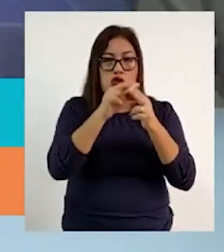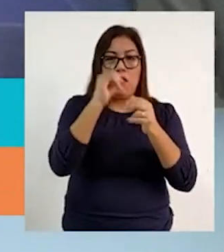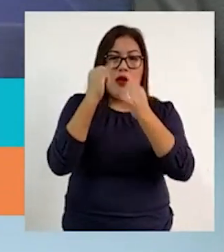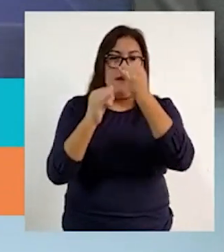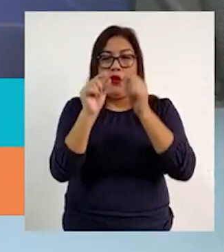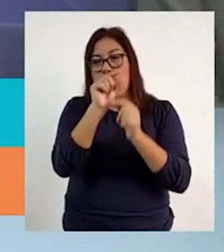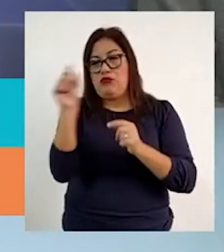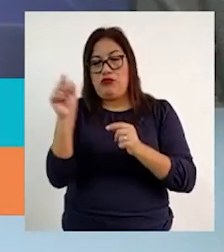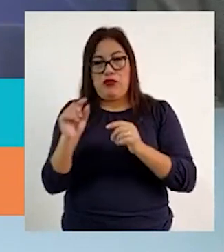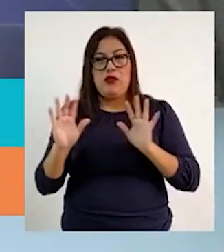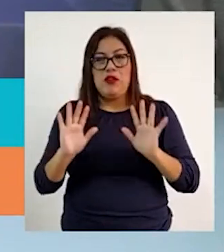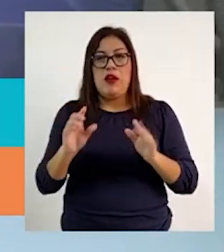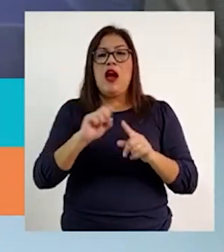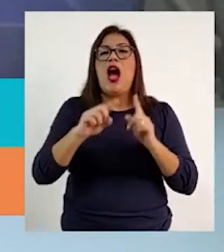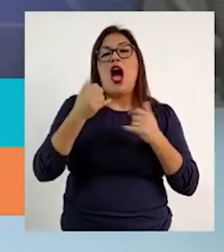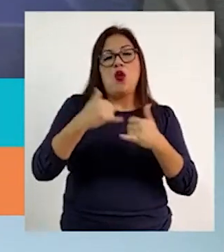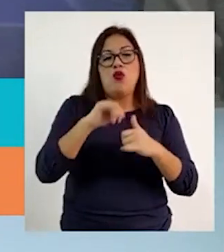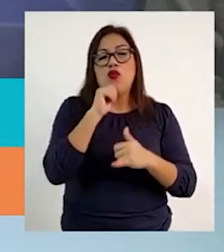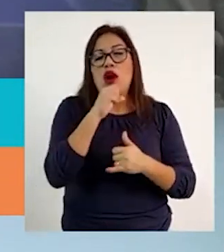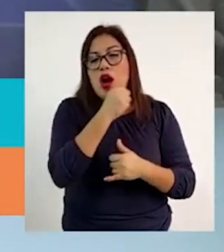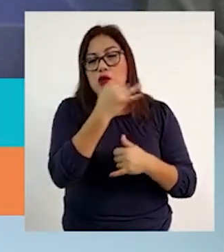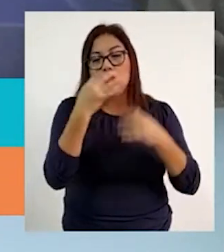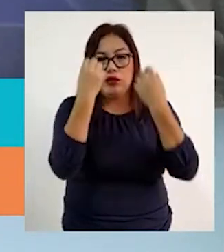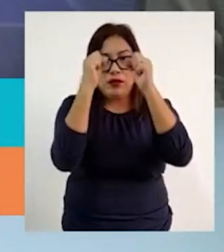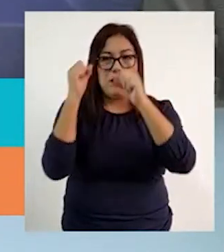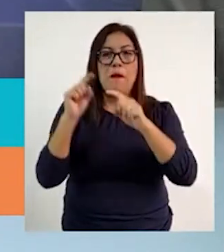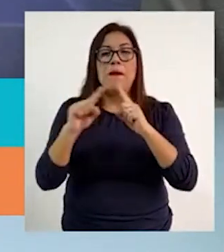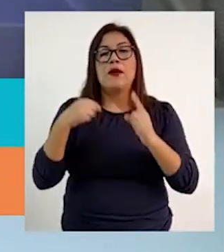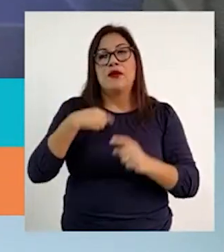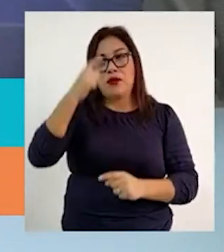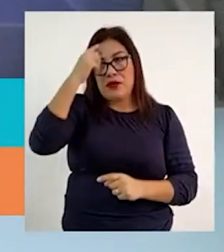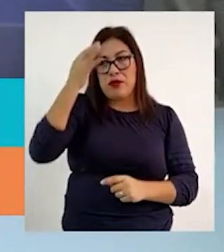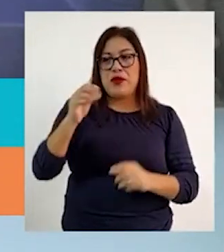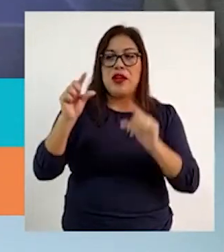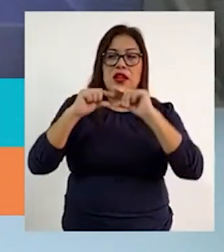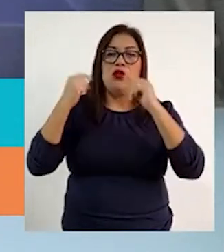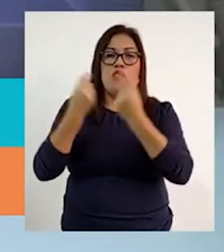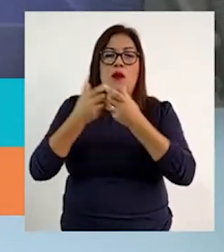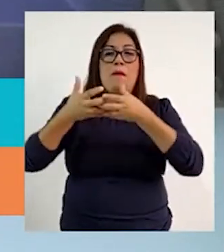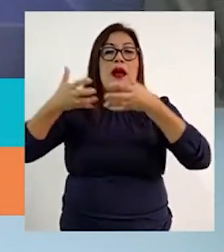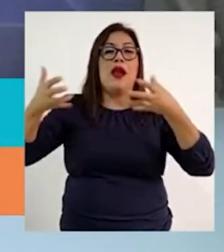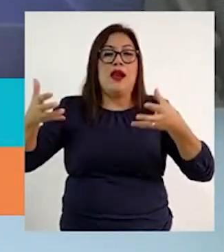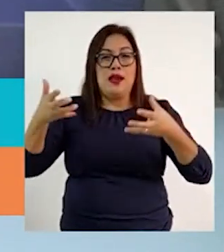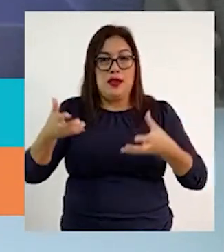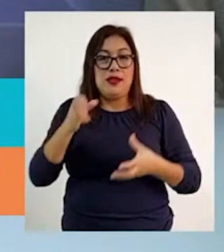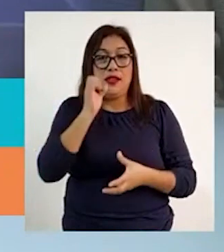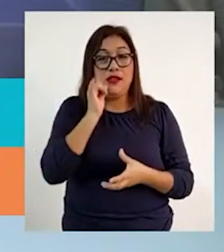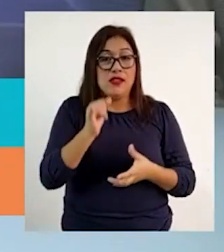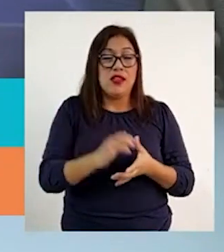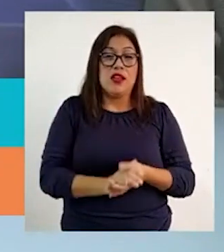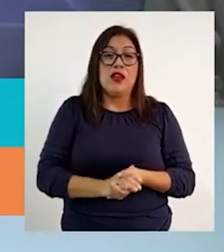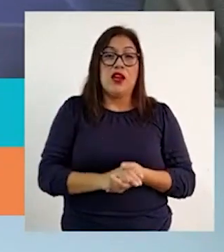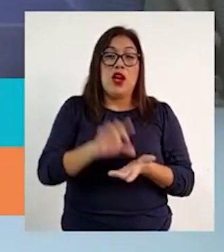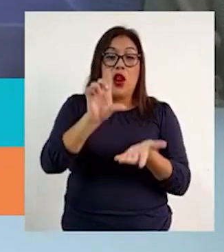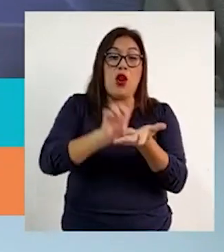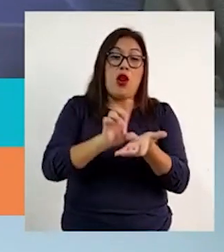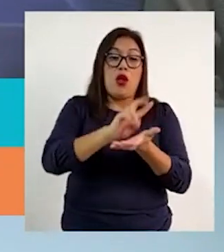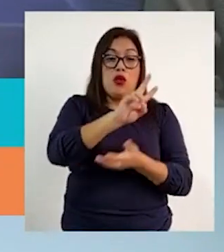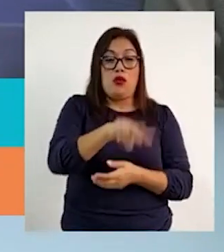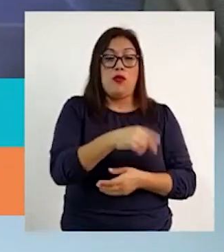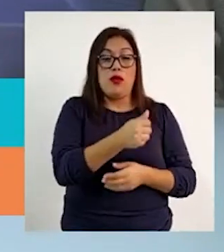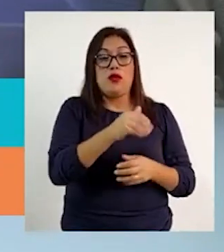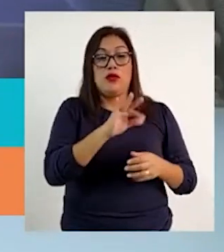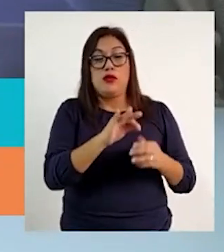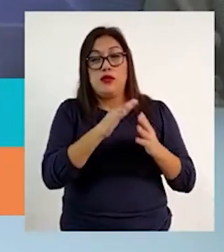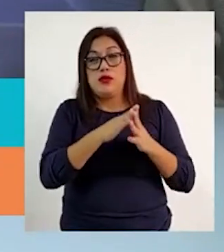pero creo que va a ser la delegación más grande, si no contamos lo que es Lima 2019, que al ser